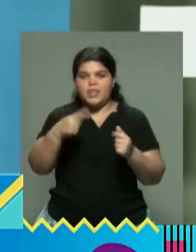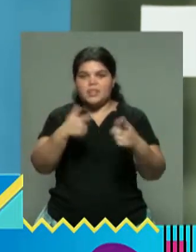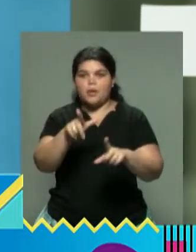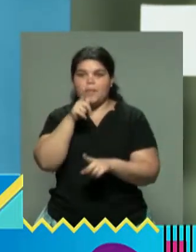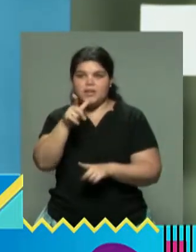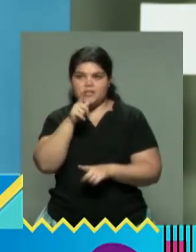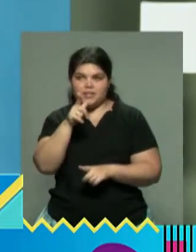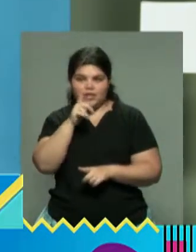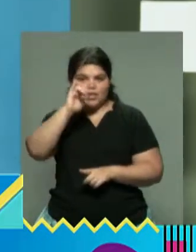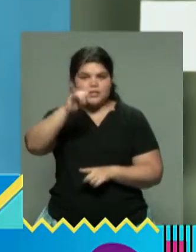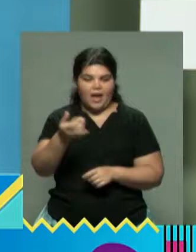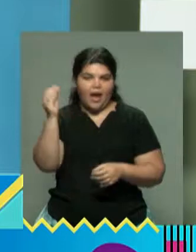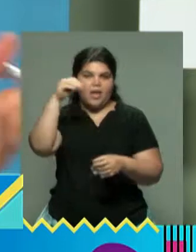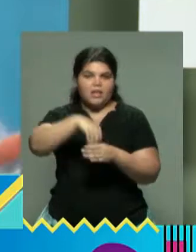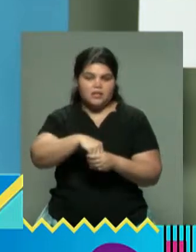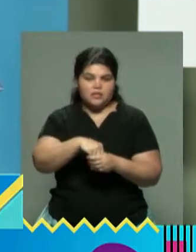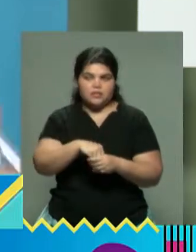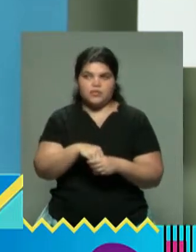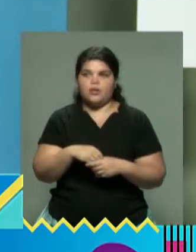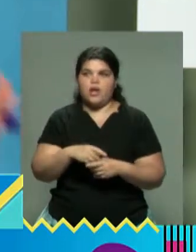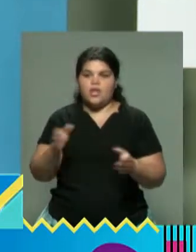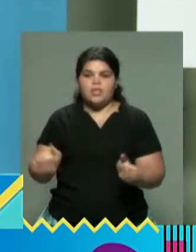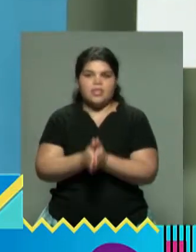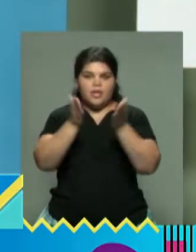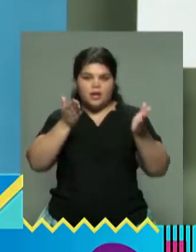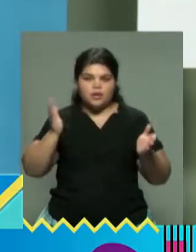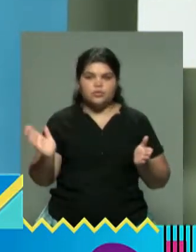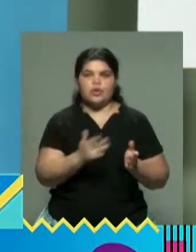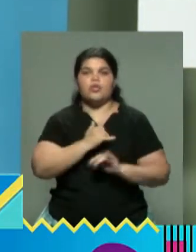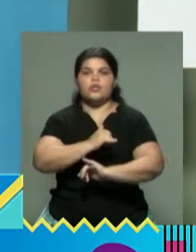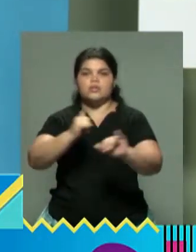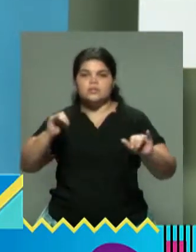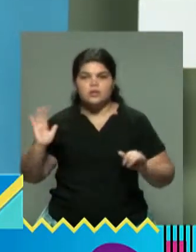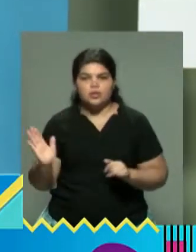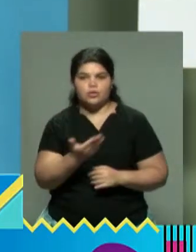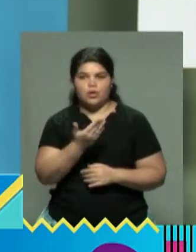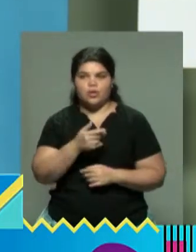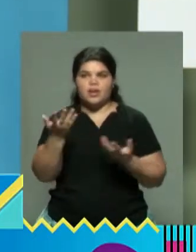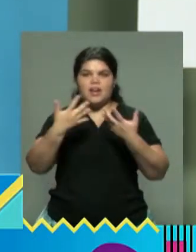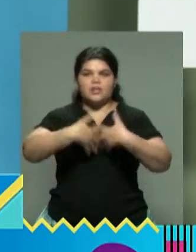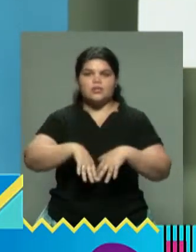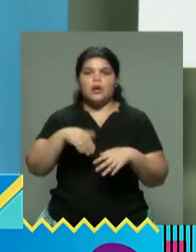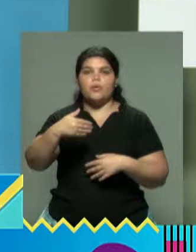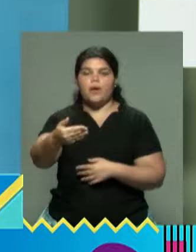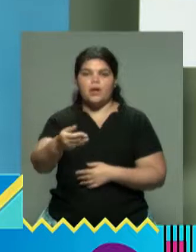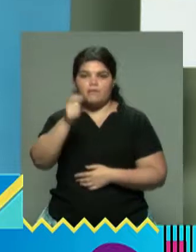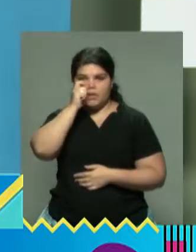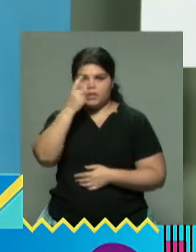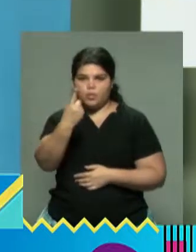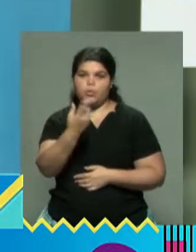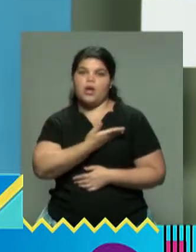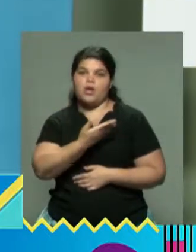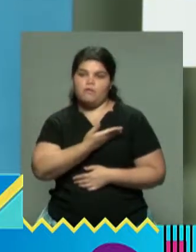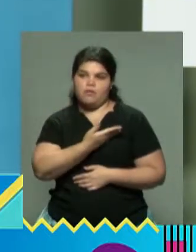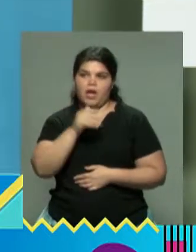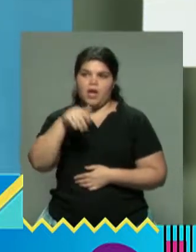Parecidos no está exento de lo que van a ver en todos los diarios, en todos los noticieros, que tiene que ver con el 21F, como se ha llamado, la